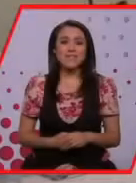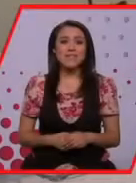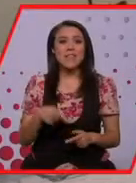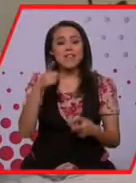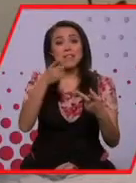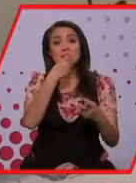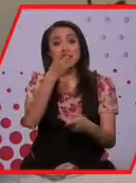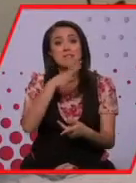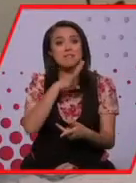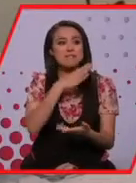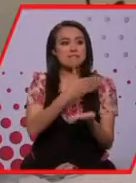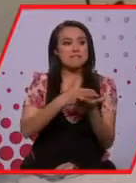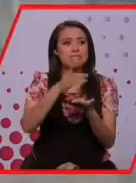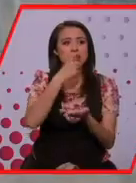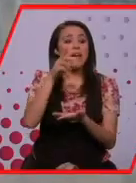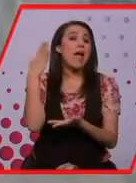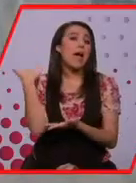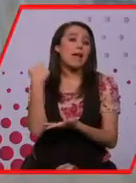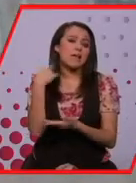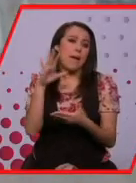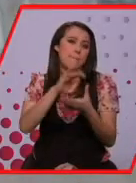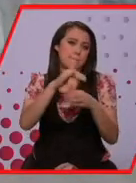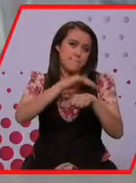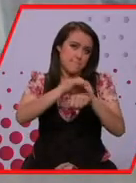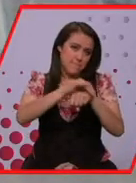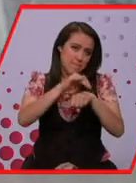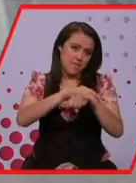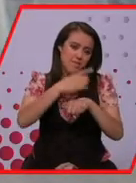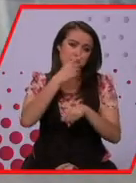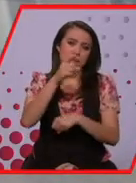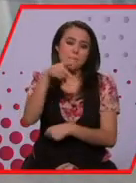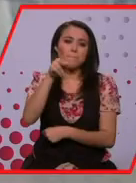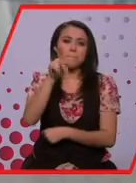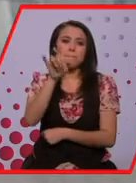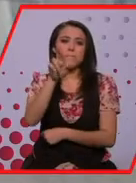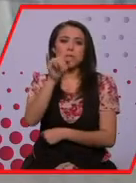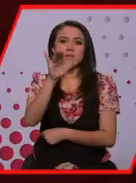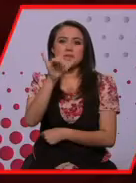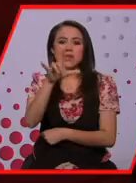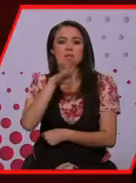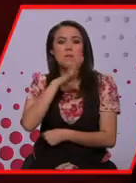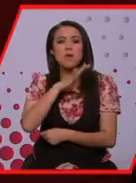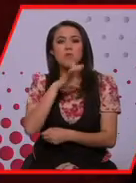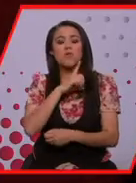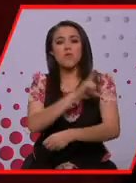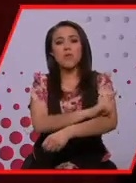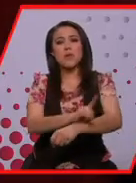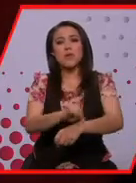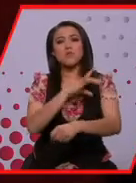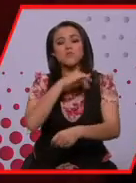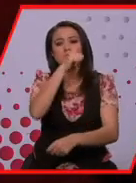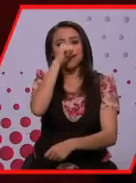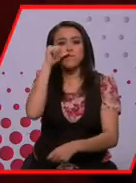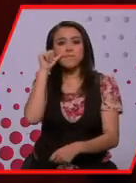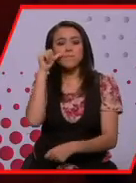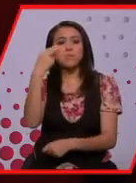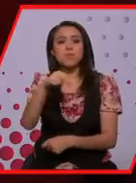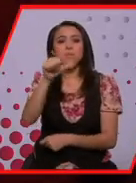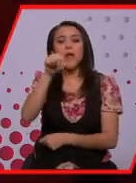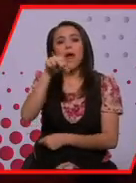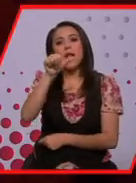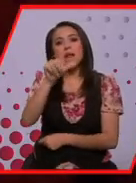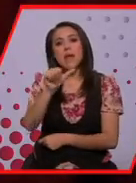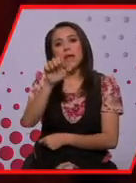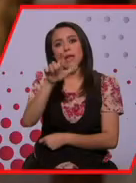Fue desalojada por quien se decía su amiga. Priscila Ortiz Cárdenas explica que rentó este departamento en la delegación Benito Juárez a Ana Elizabeth Sánchez